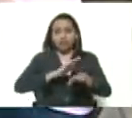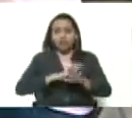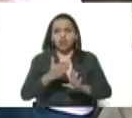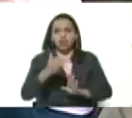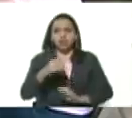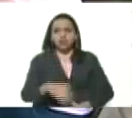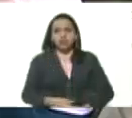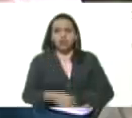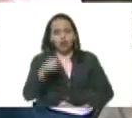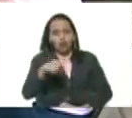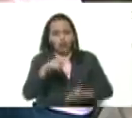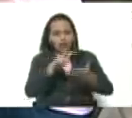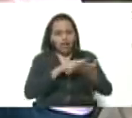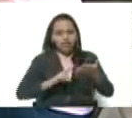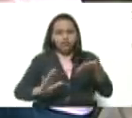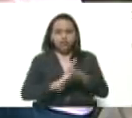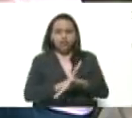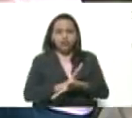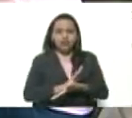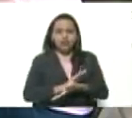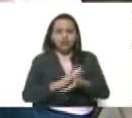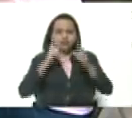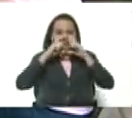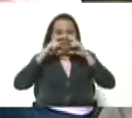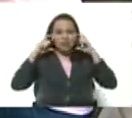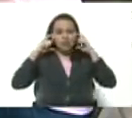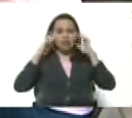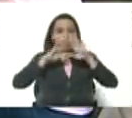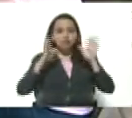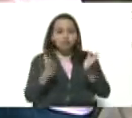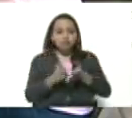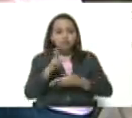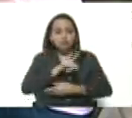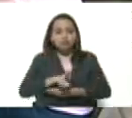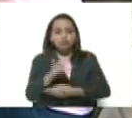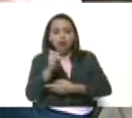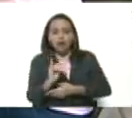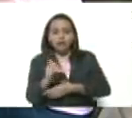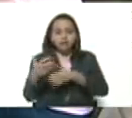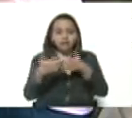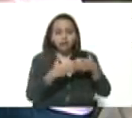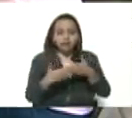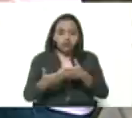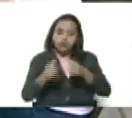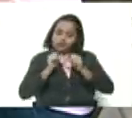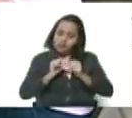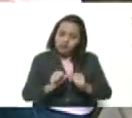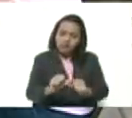hoy leí sobre la mascarilla en el mundo y todo un debate todavía.